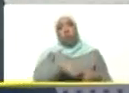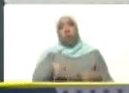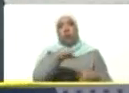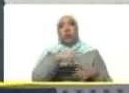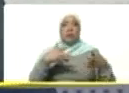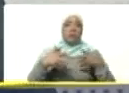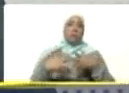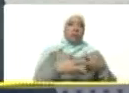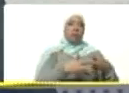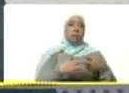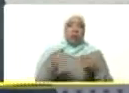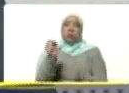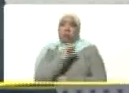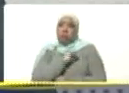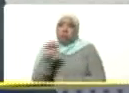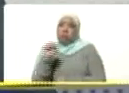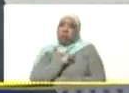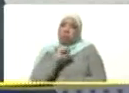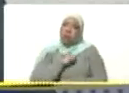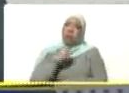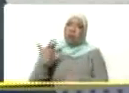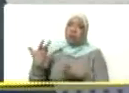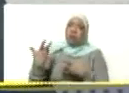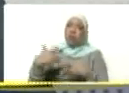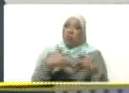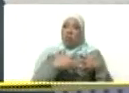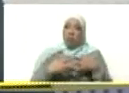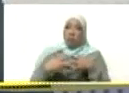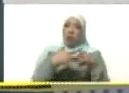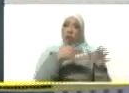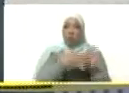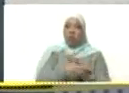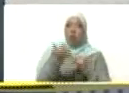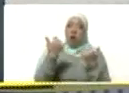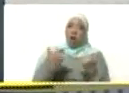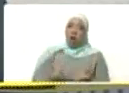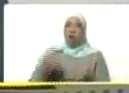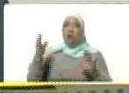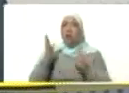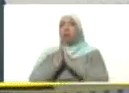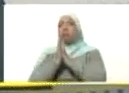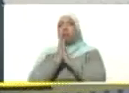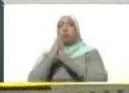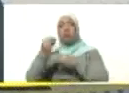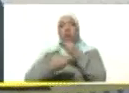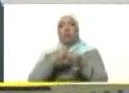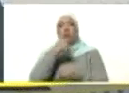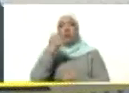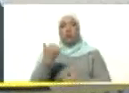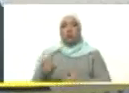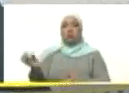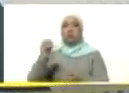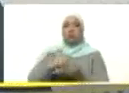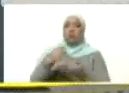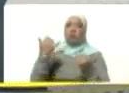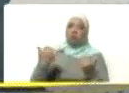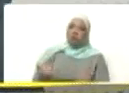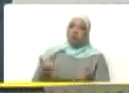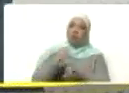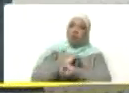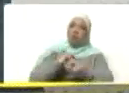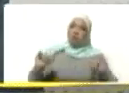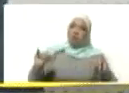del terror y los ataques del imperialismo, is somehow placed on a dastardly jaundiced legislative